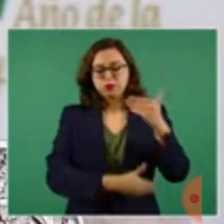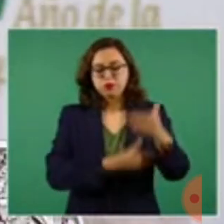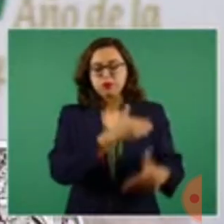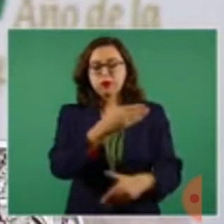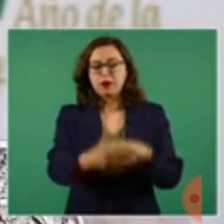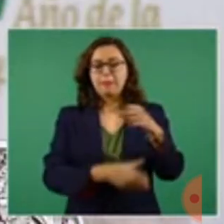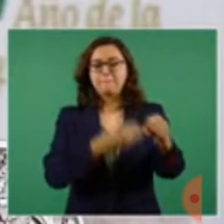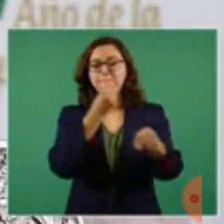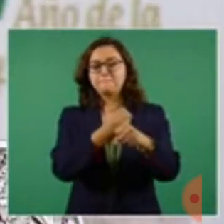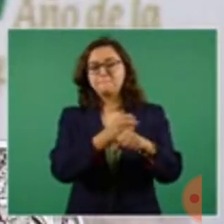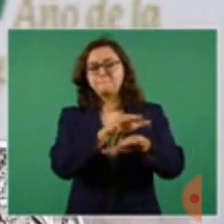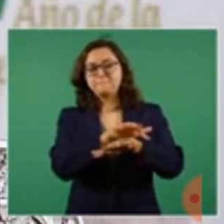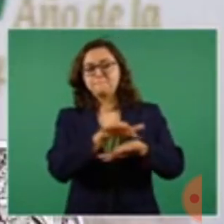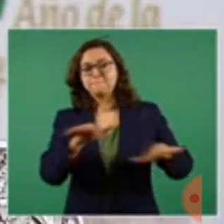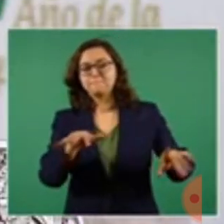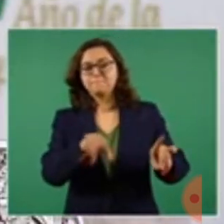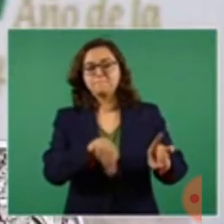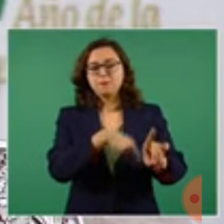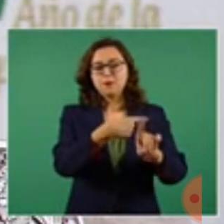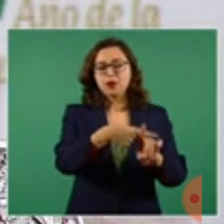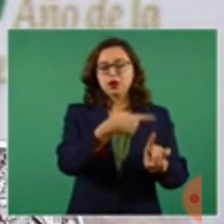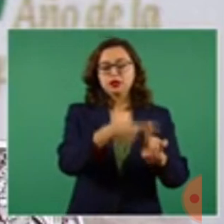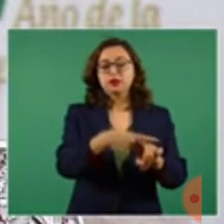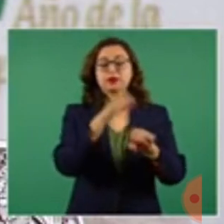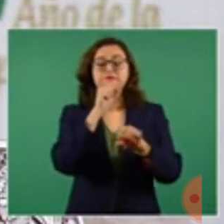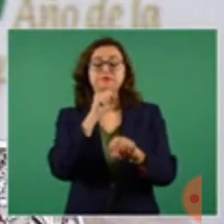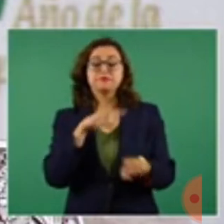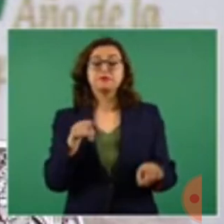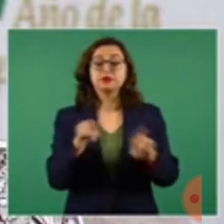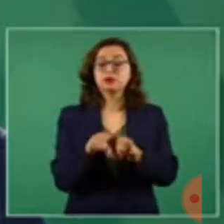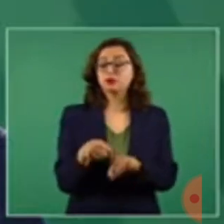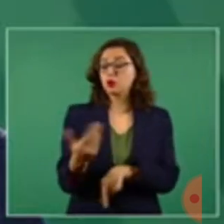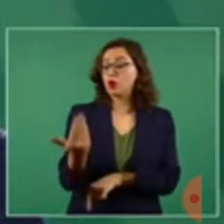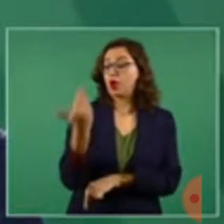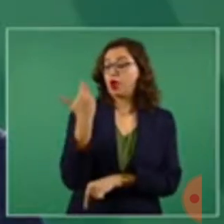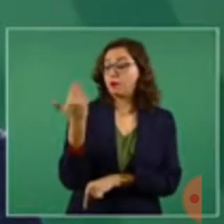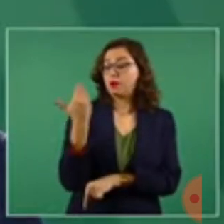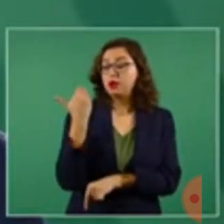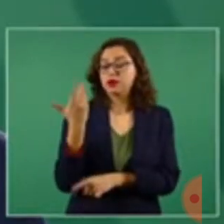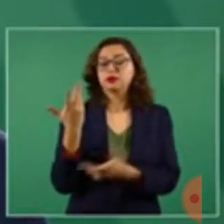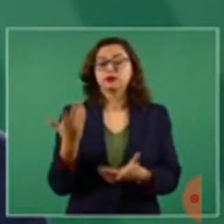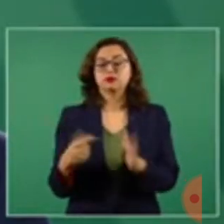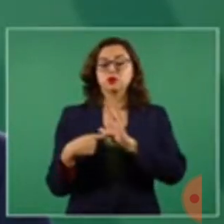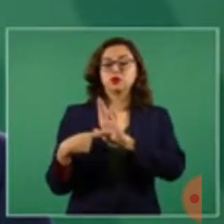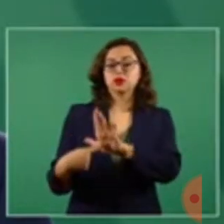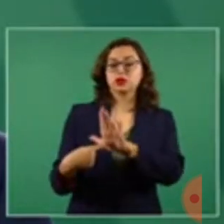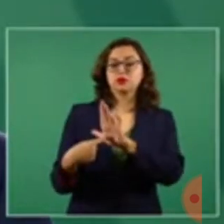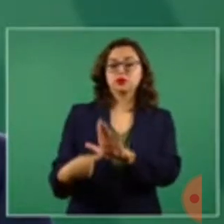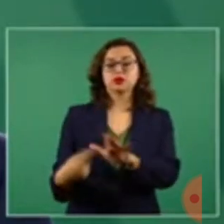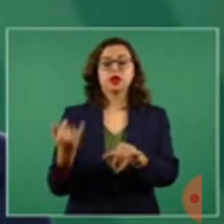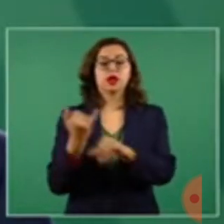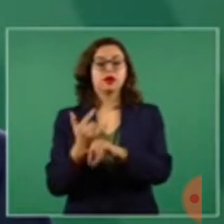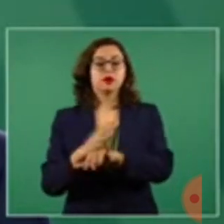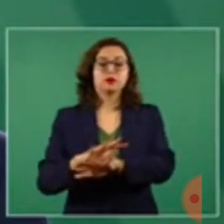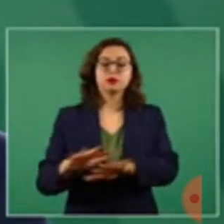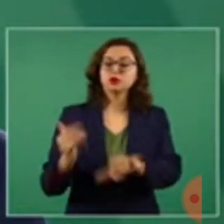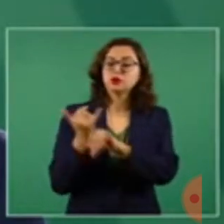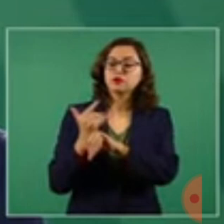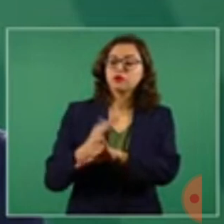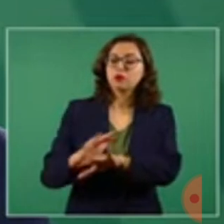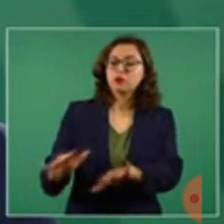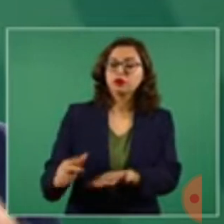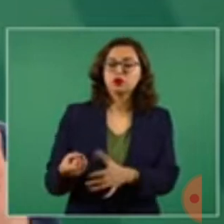tenido y como hemos hecho en semanas recientes, hay múltiples elementos de información, múltiples indicadores